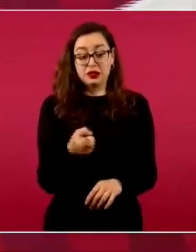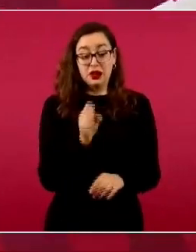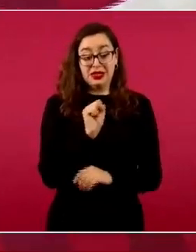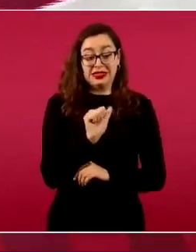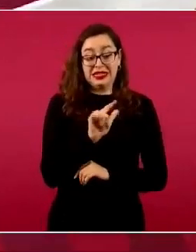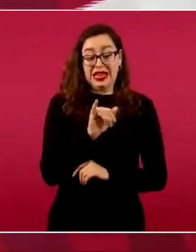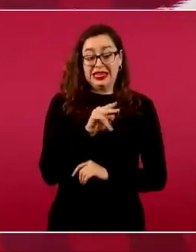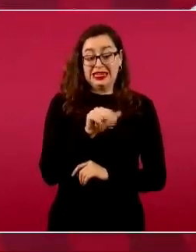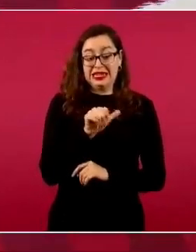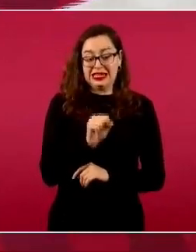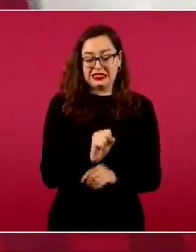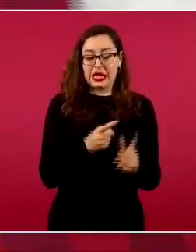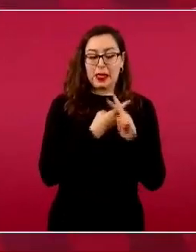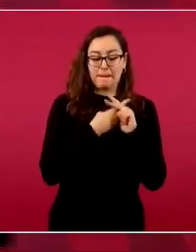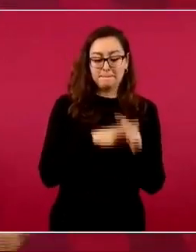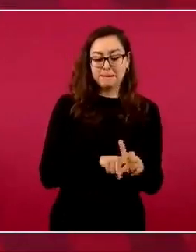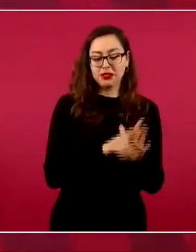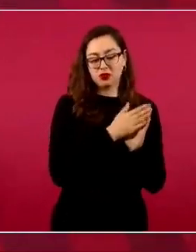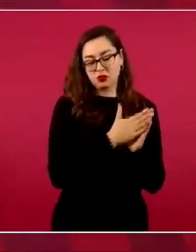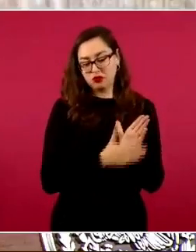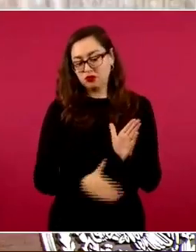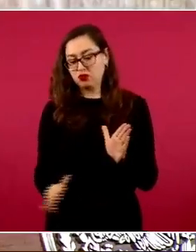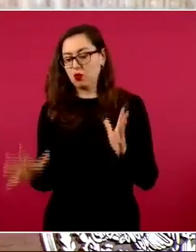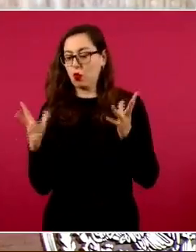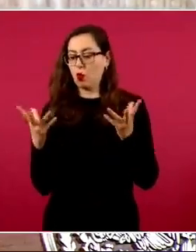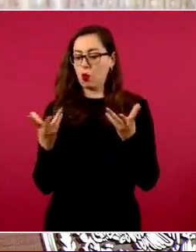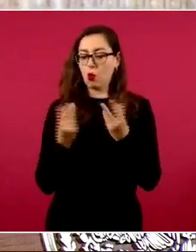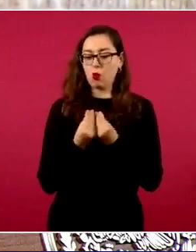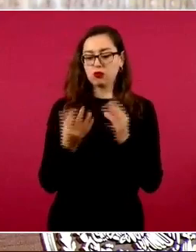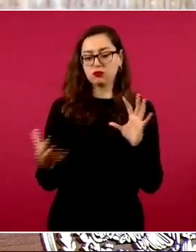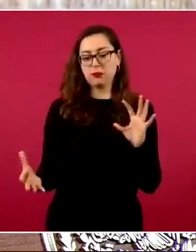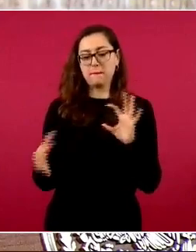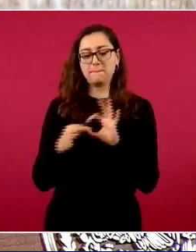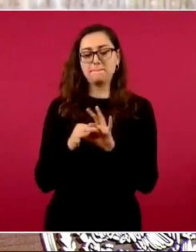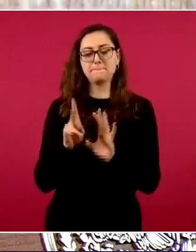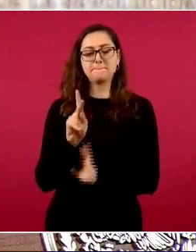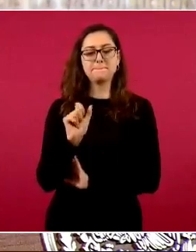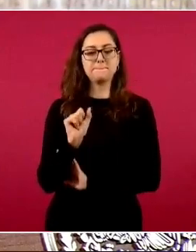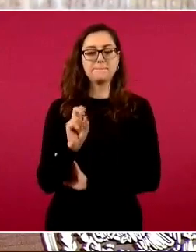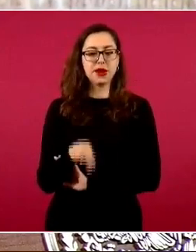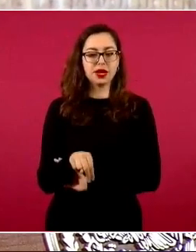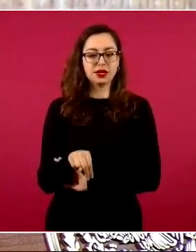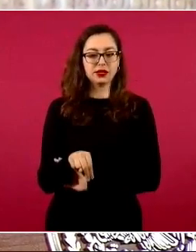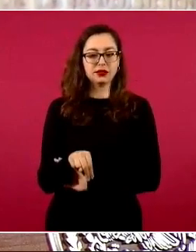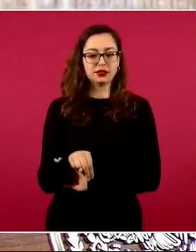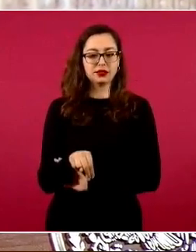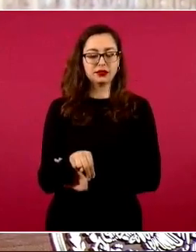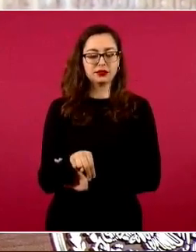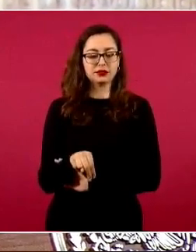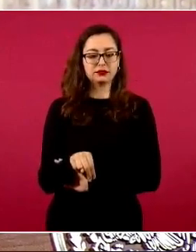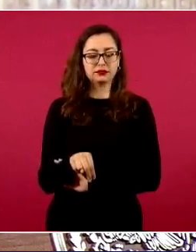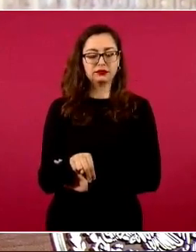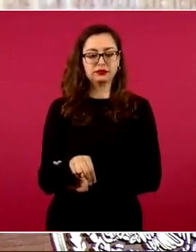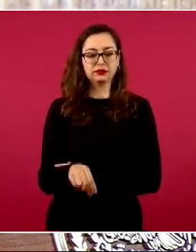entrada al PAN. ¿Y qué les